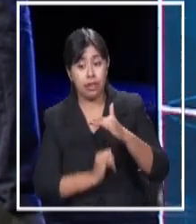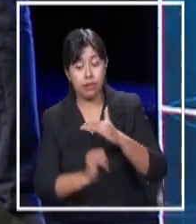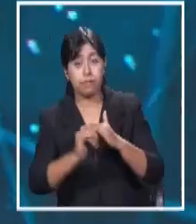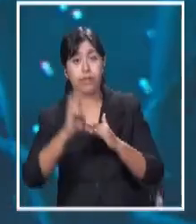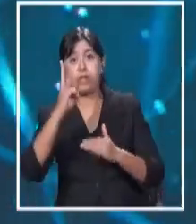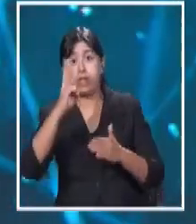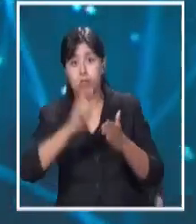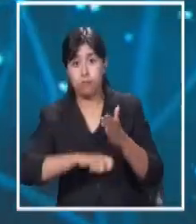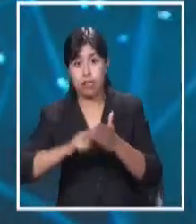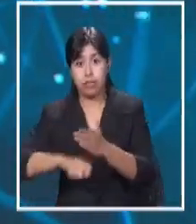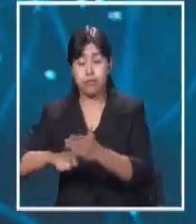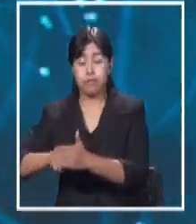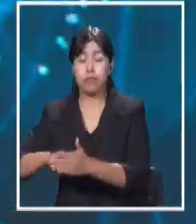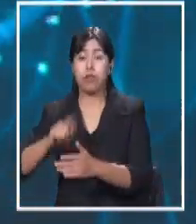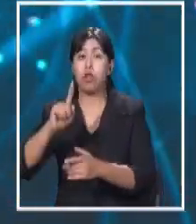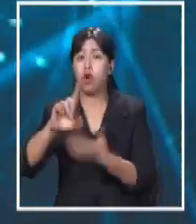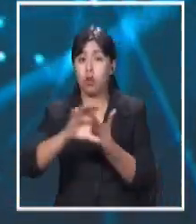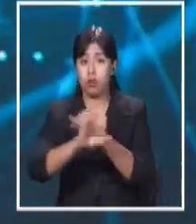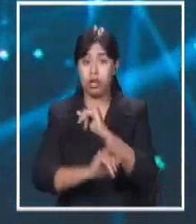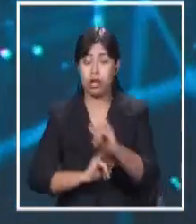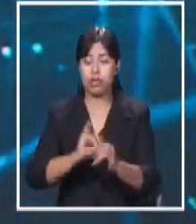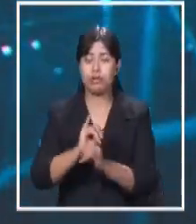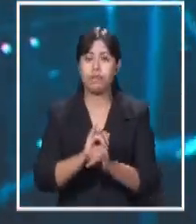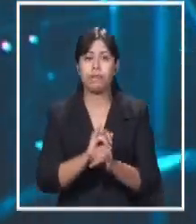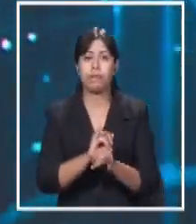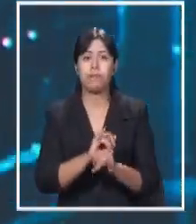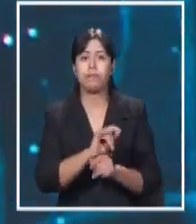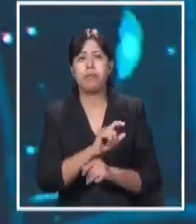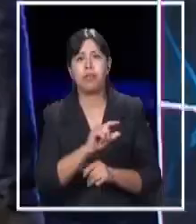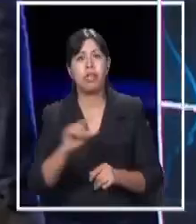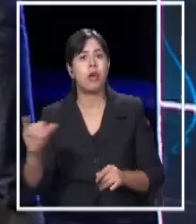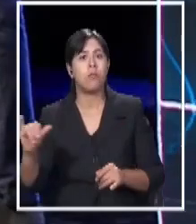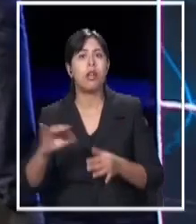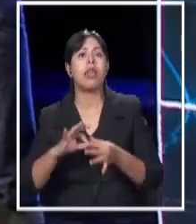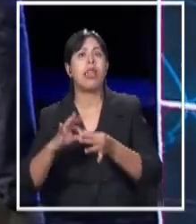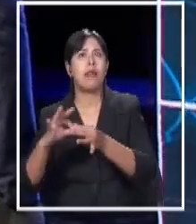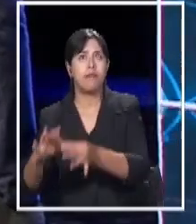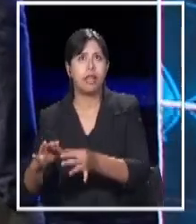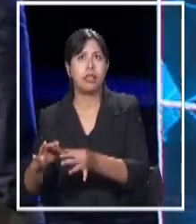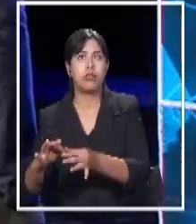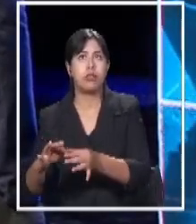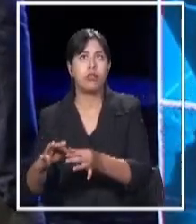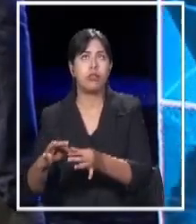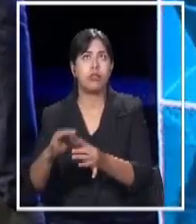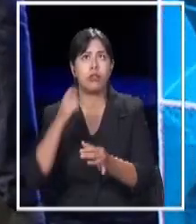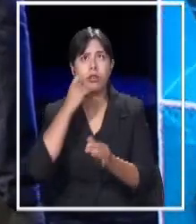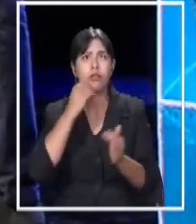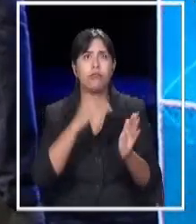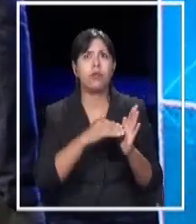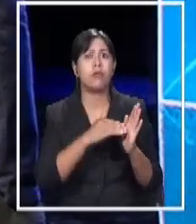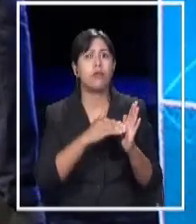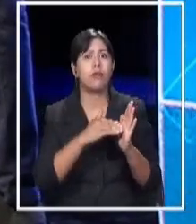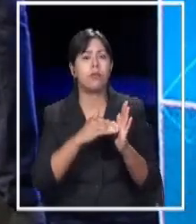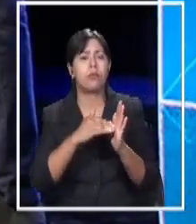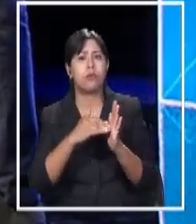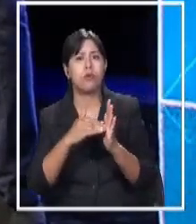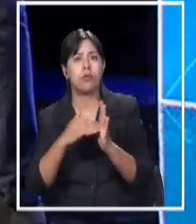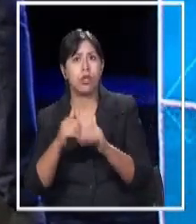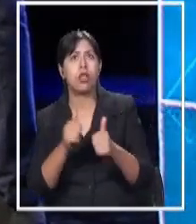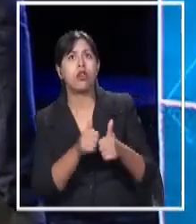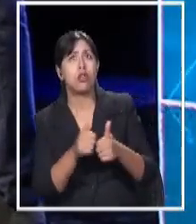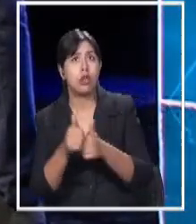3 meses online, y tenemos un efecto. Y tenemos un efecto que se sostiene incluso en un